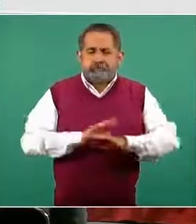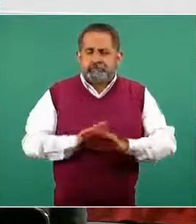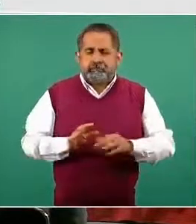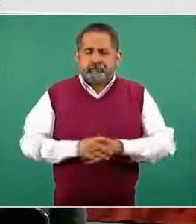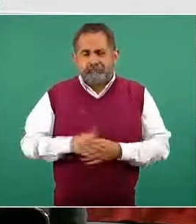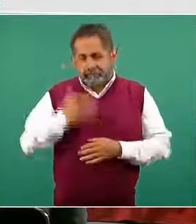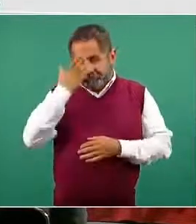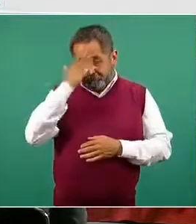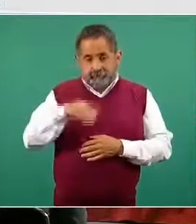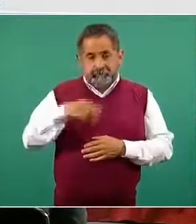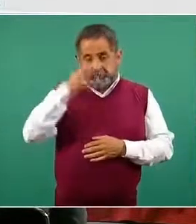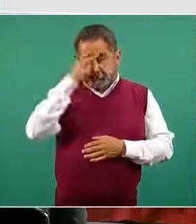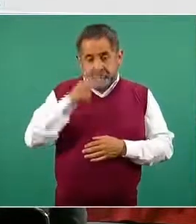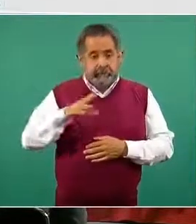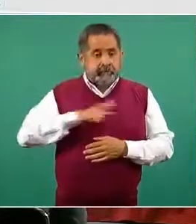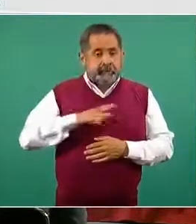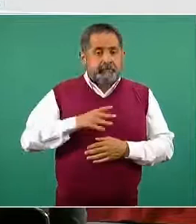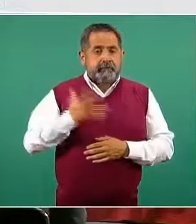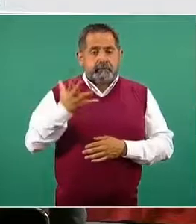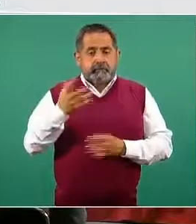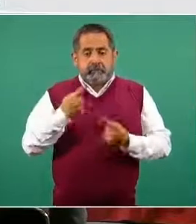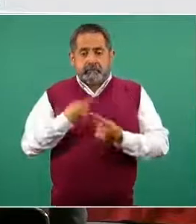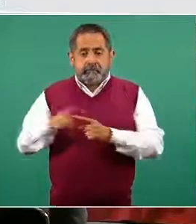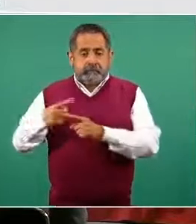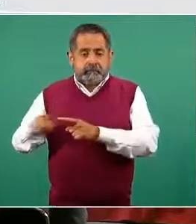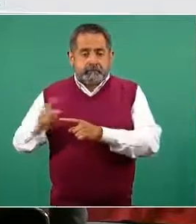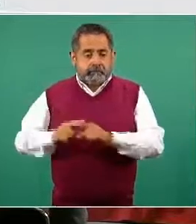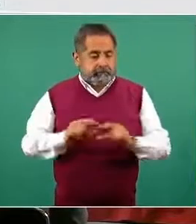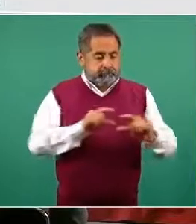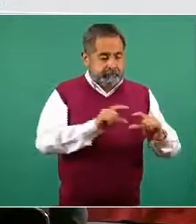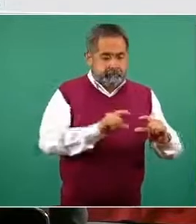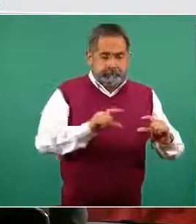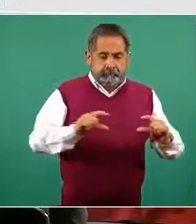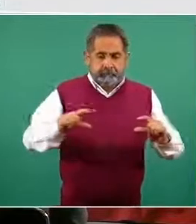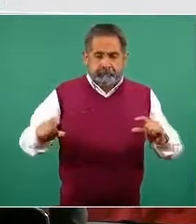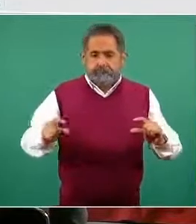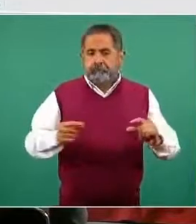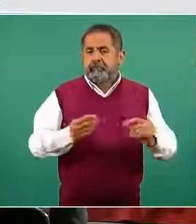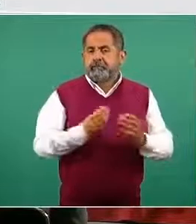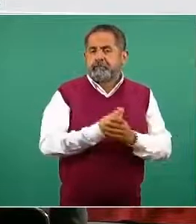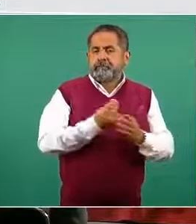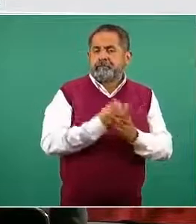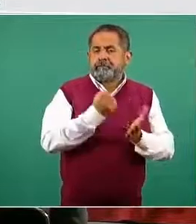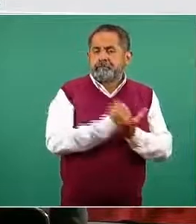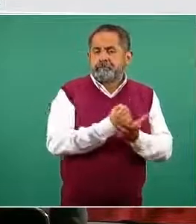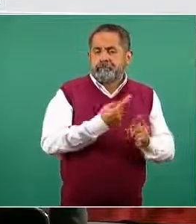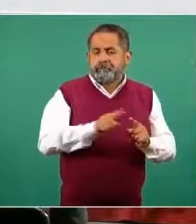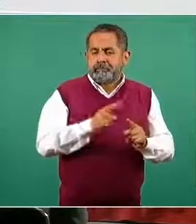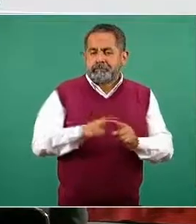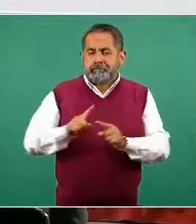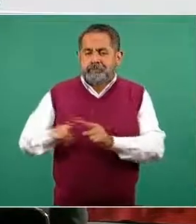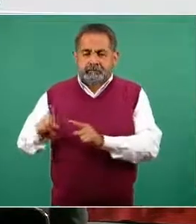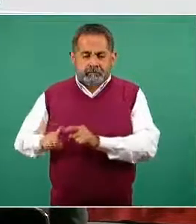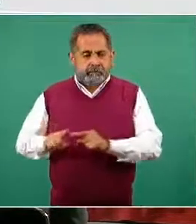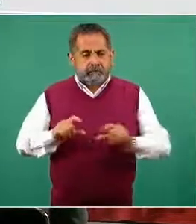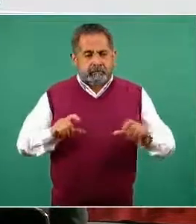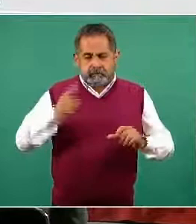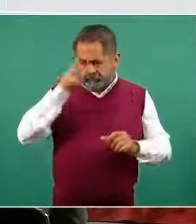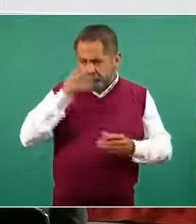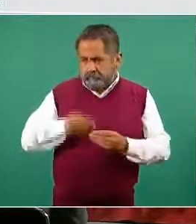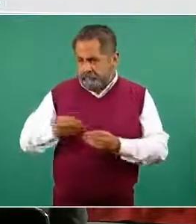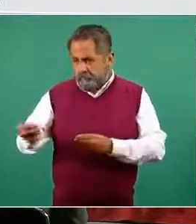tiene 5 diferentes vacunas disponibles en su Estrategia Nacional de